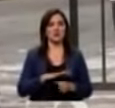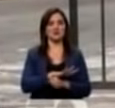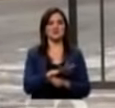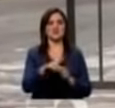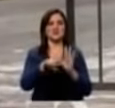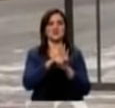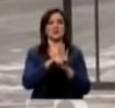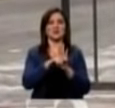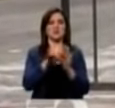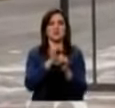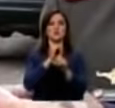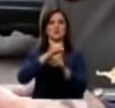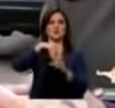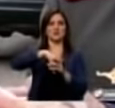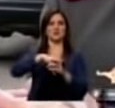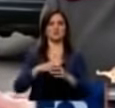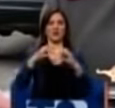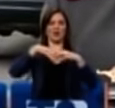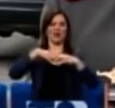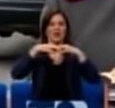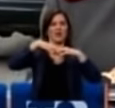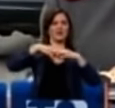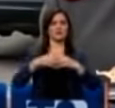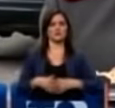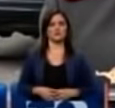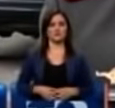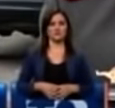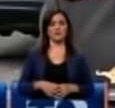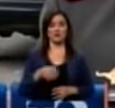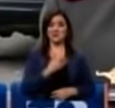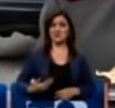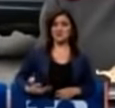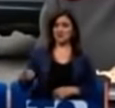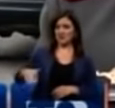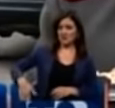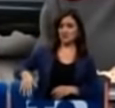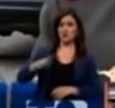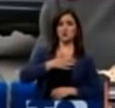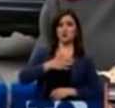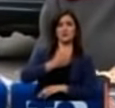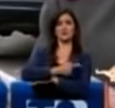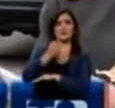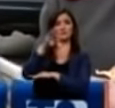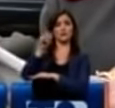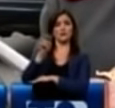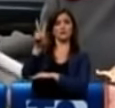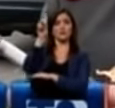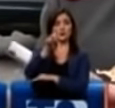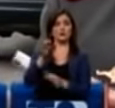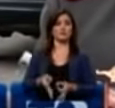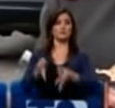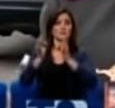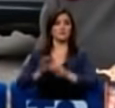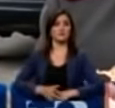a la estabilidad institucional. Señor presidente, se ha demorado porque yo el día martes 21 de